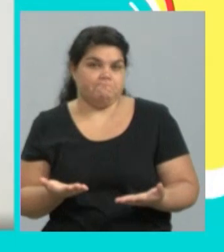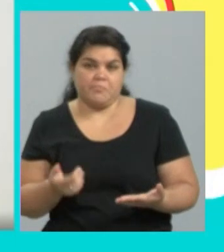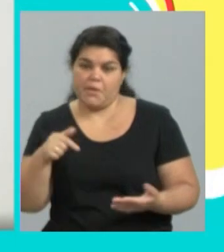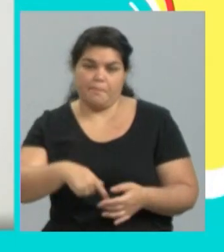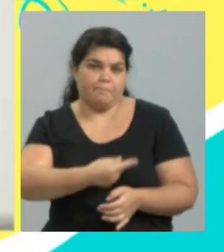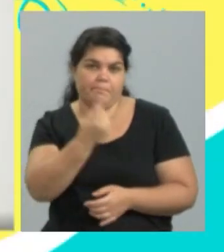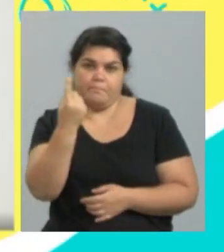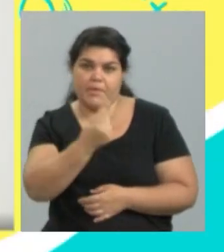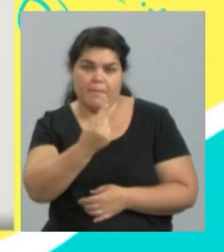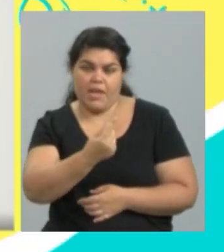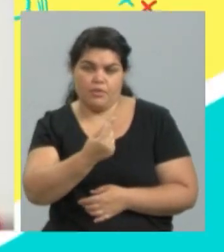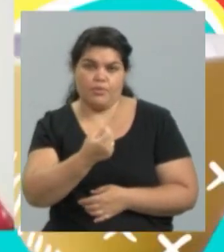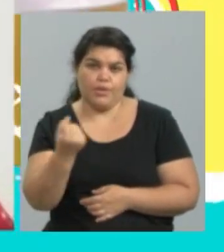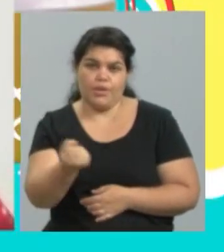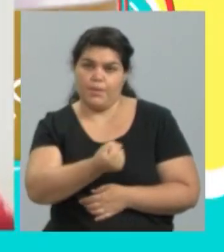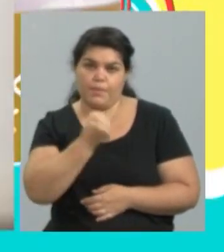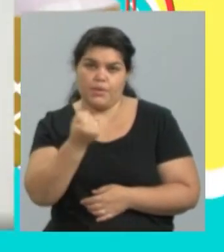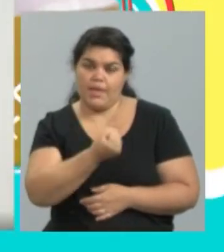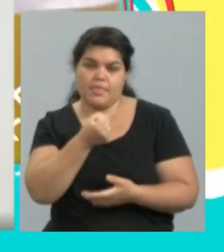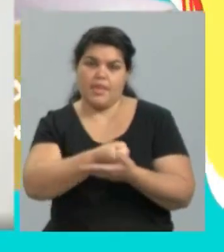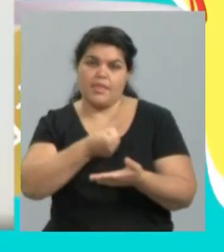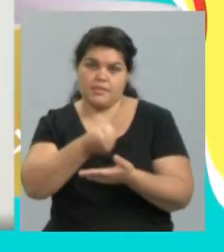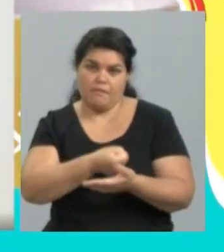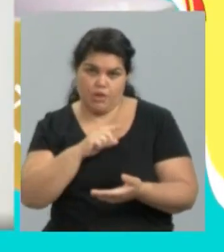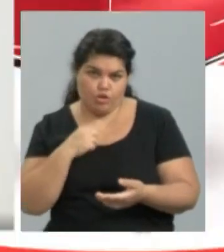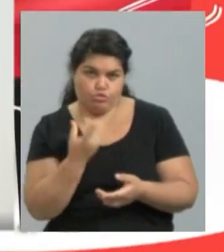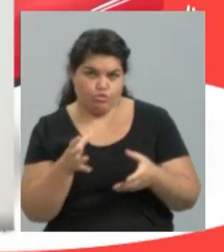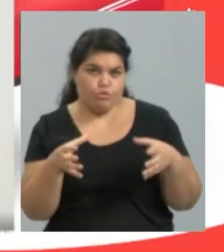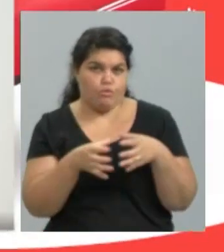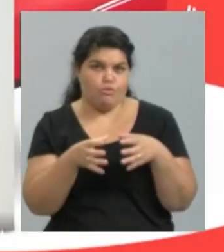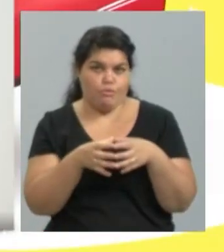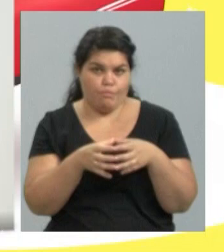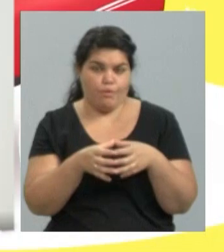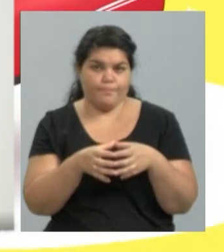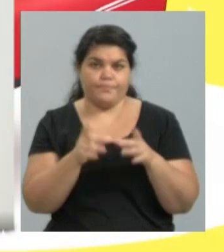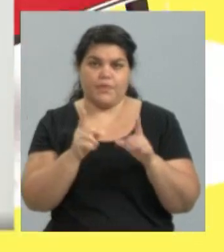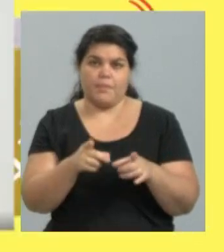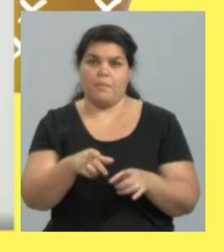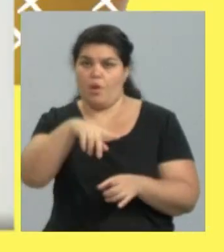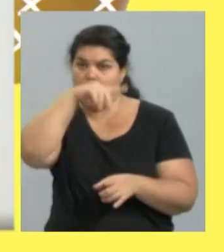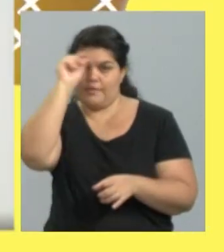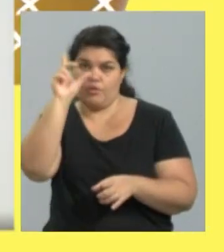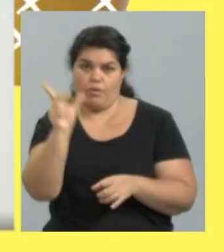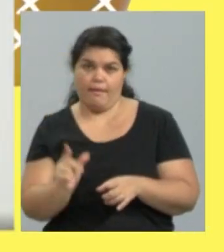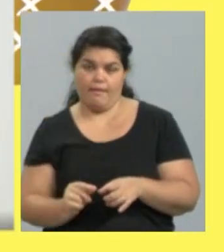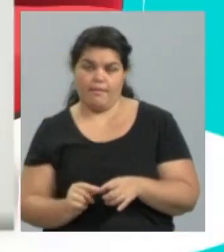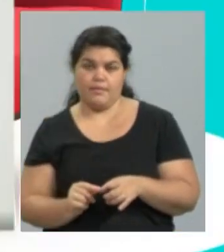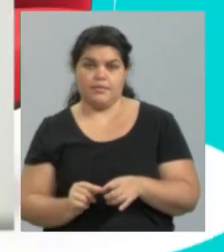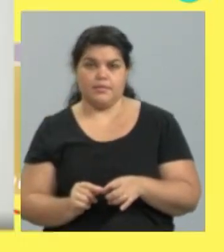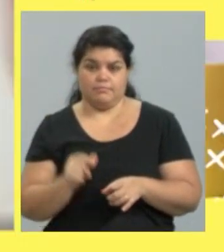primero, uno de los desafíos que tenemos como institución a nivel nacional y desde las delegaciones